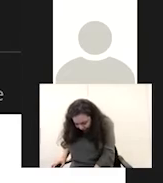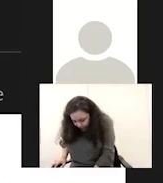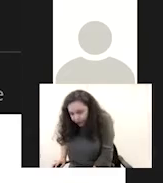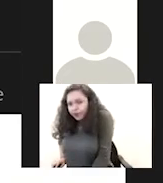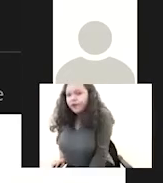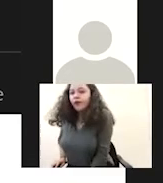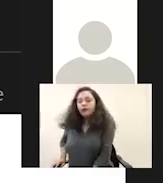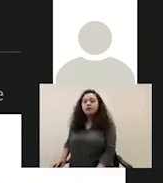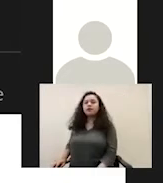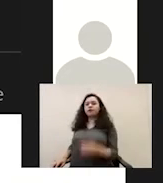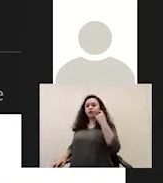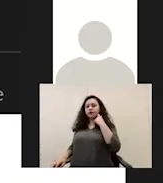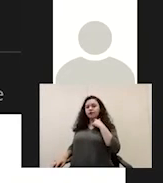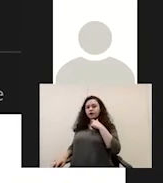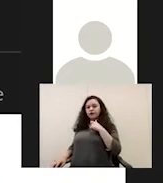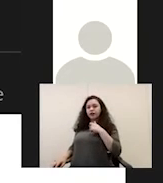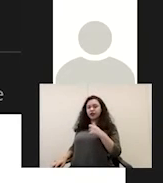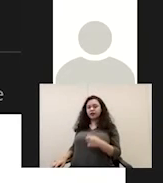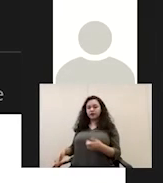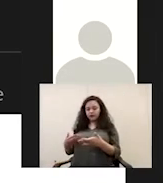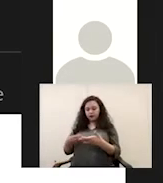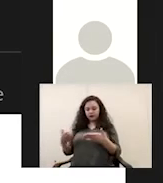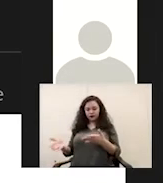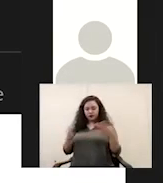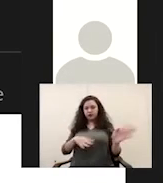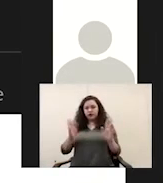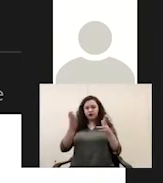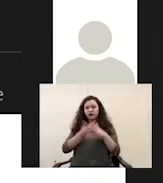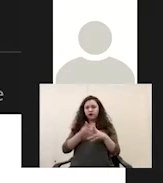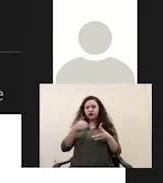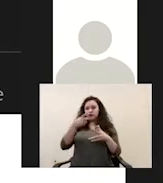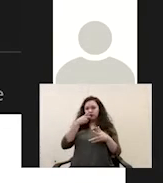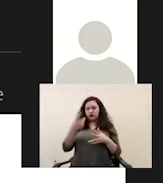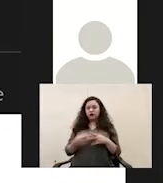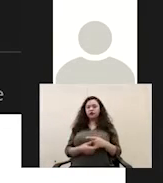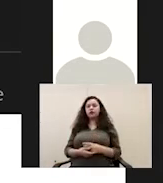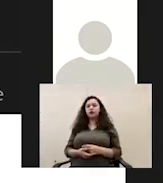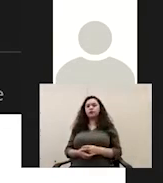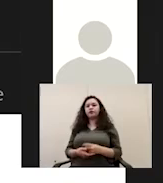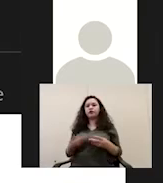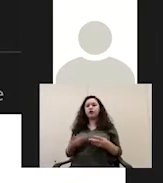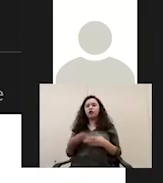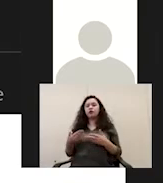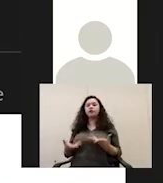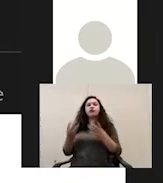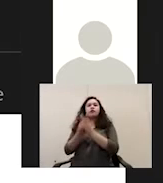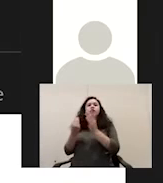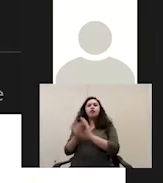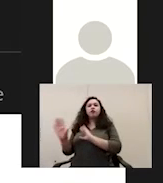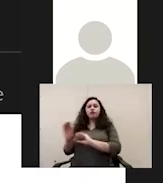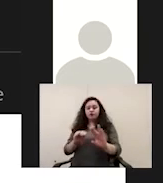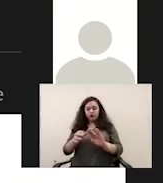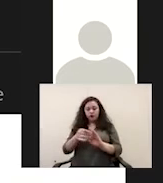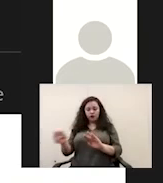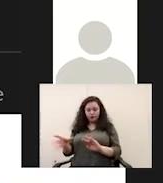Ok, entonces vamos a pasar a la segunda parte que les mencionaba, que forma parte de esta capacitación y que